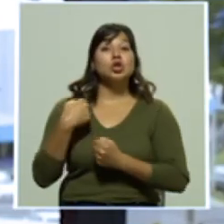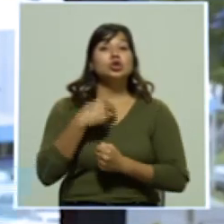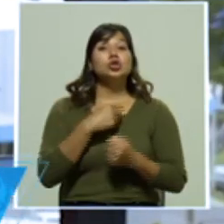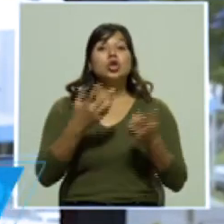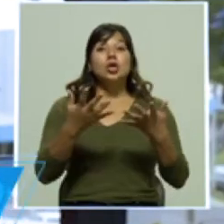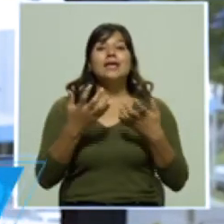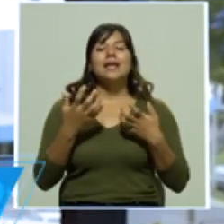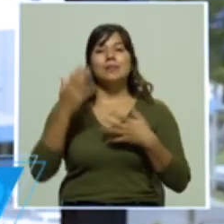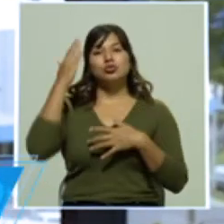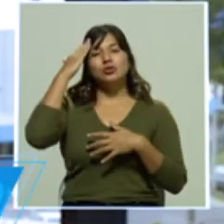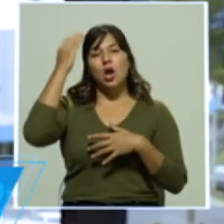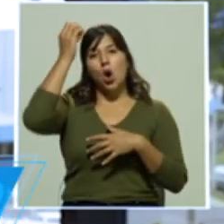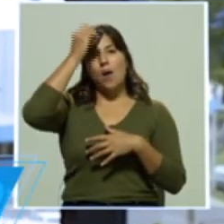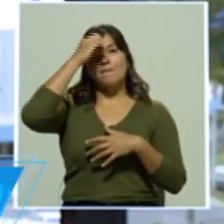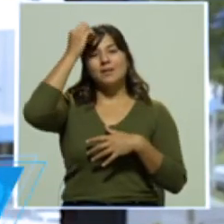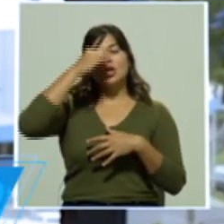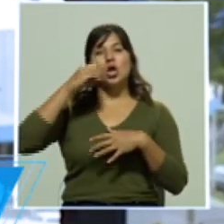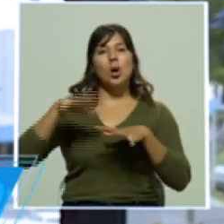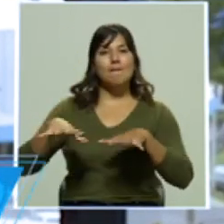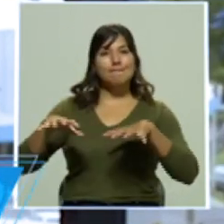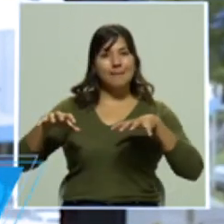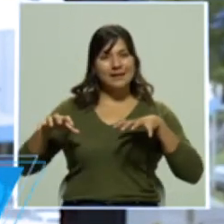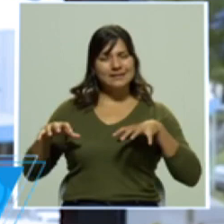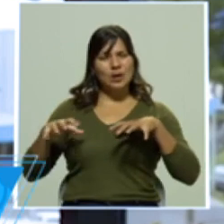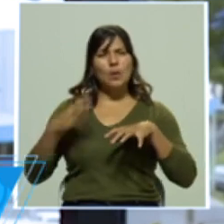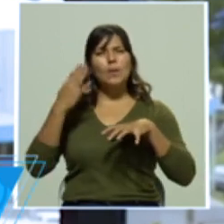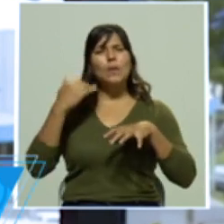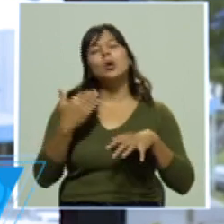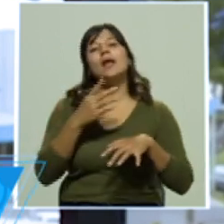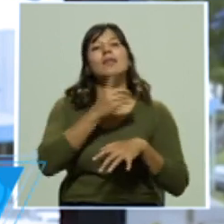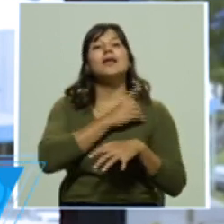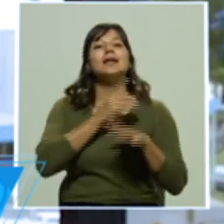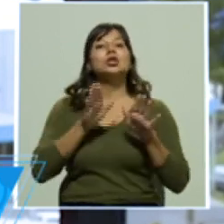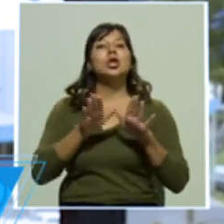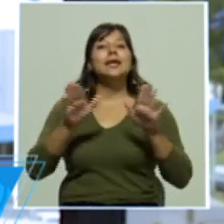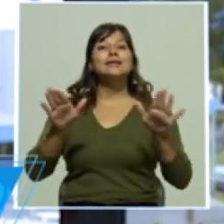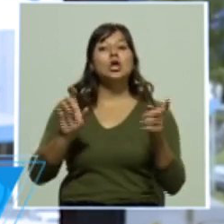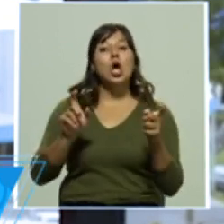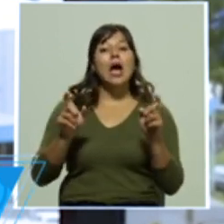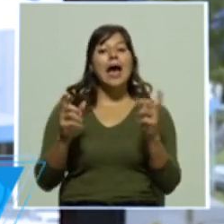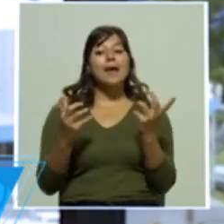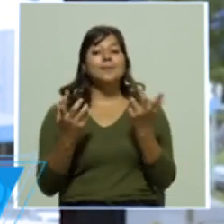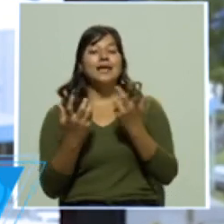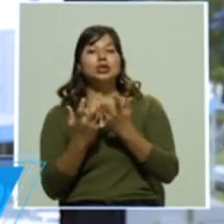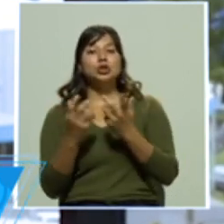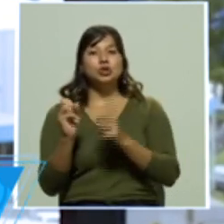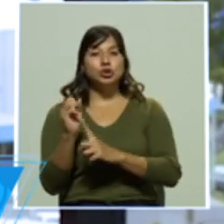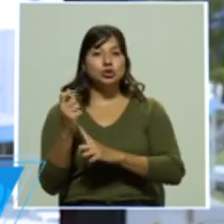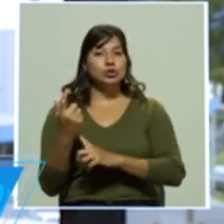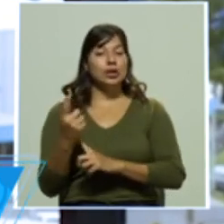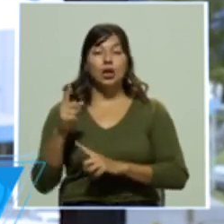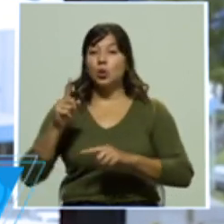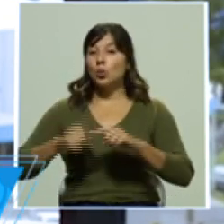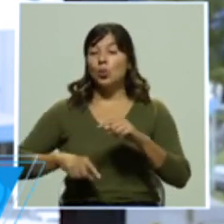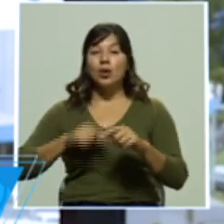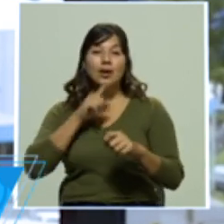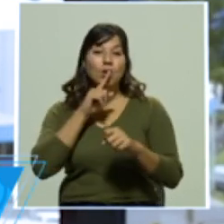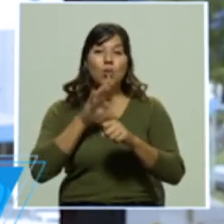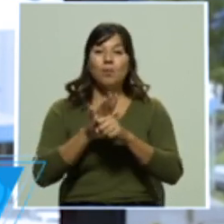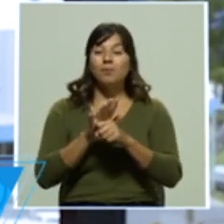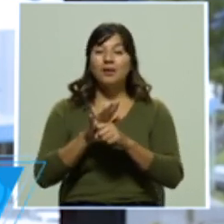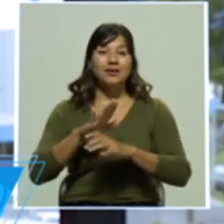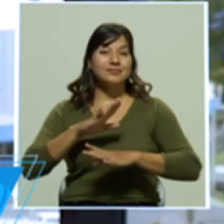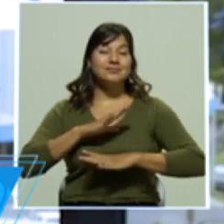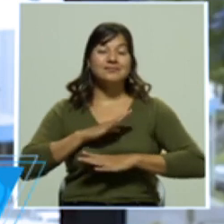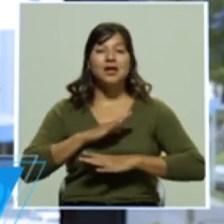opinión de los señores magistrados, especialmente porque la Dirección General de Adaptación Social no ha podido cumplir a cabalidad con la